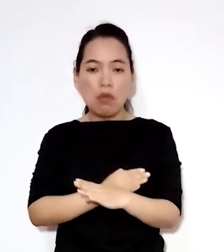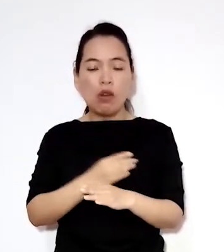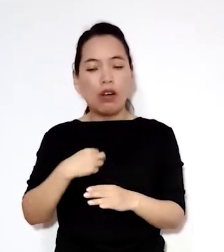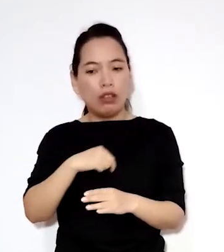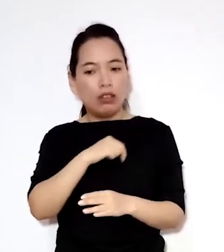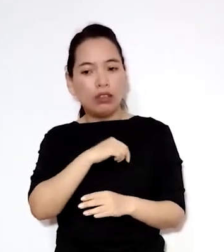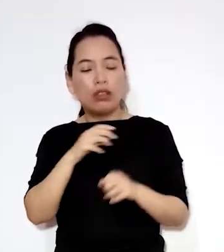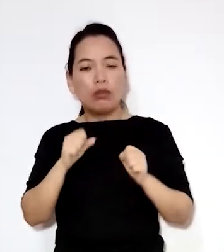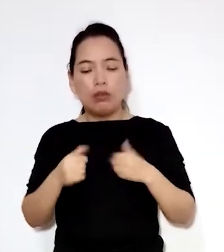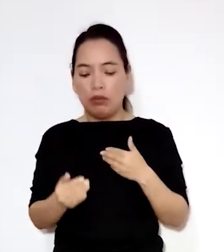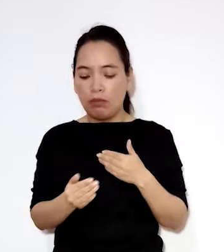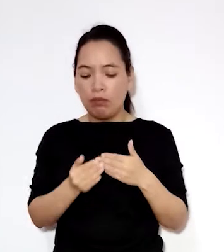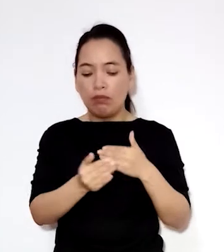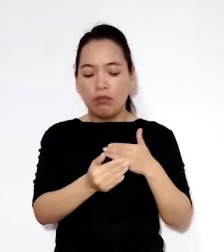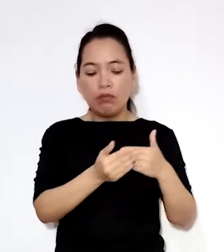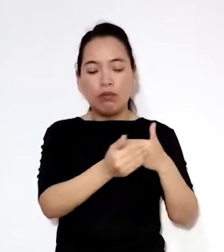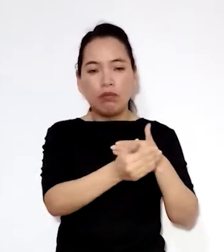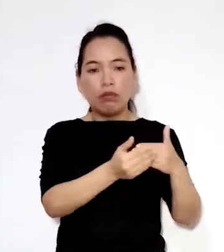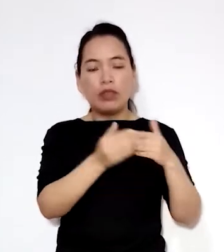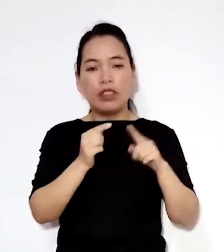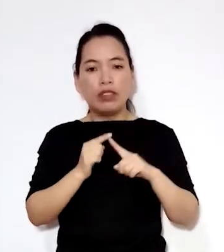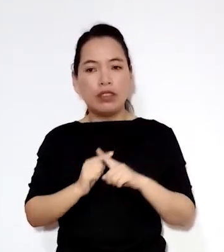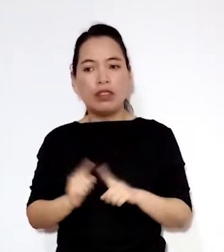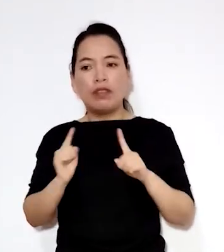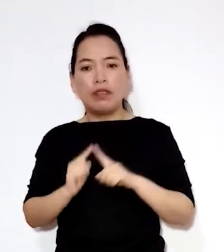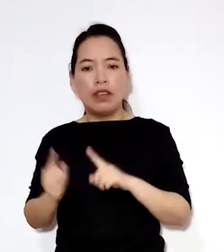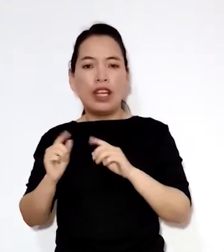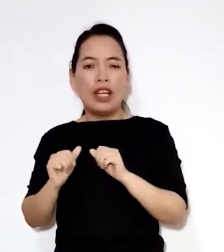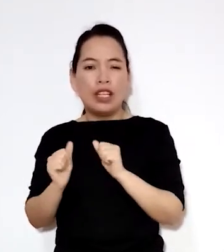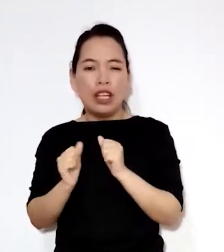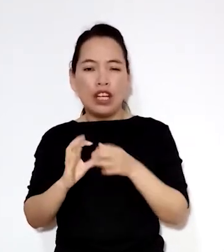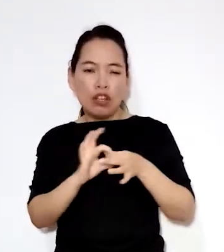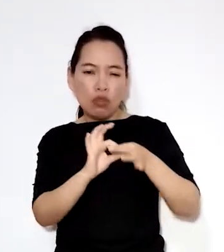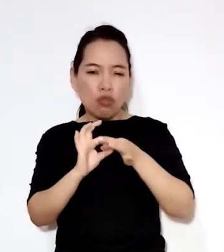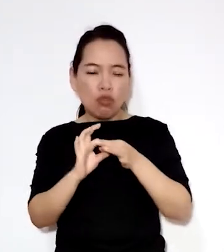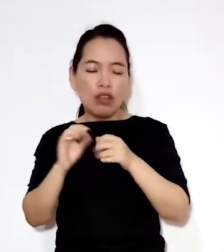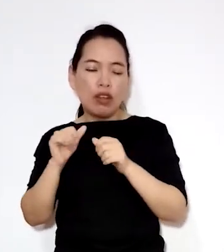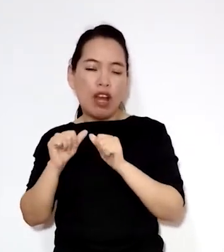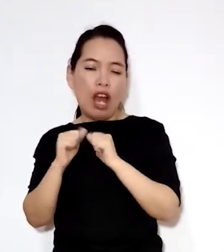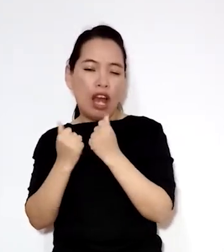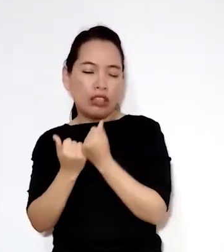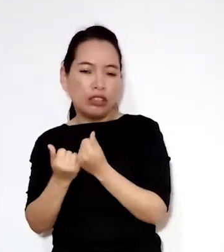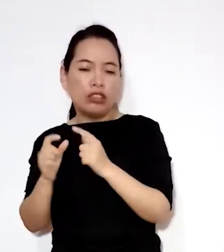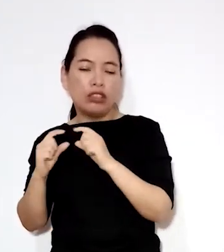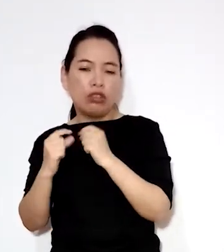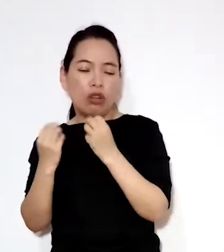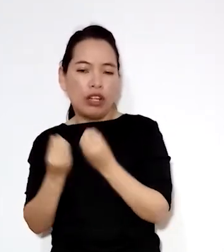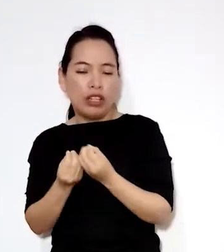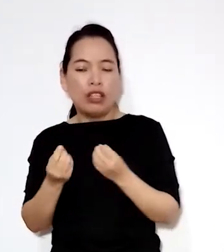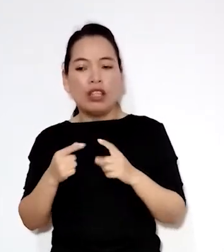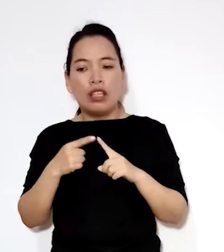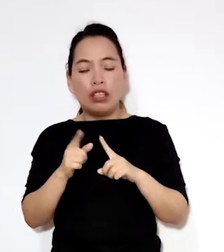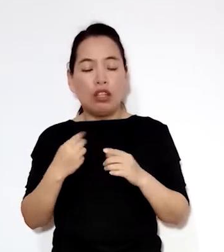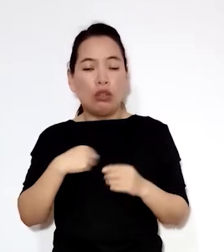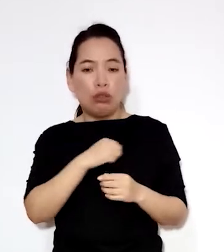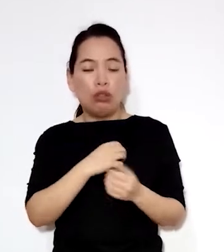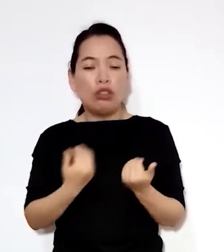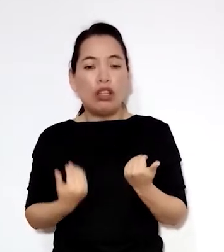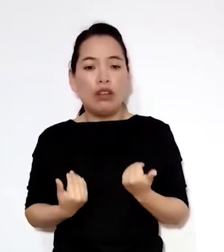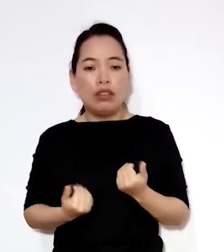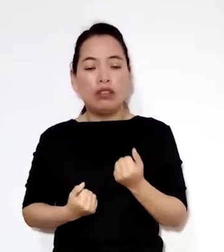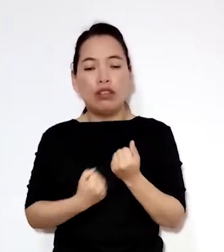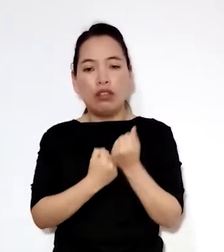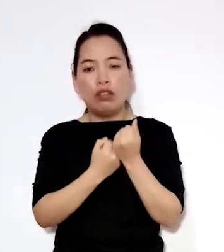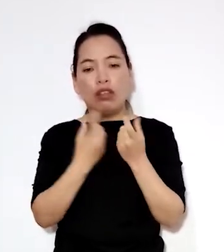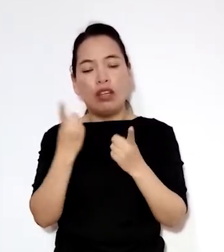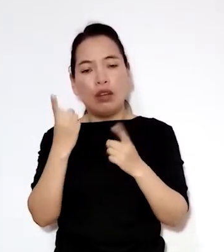tiempo pudimos estar acercándonos a aliados fundamentales, muchos de los cuales están con nosotros en